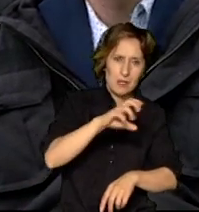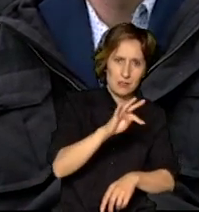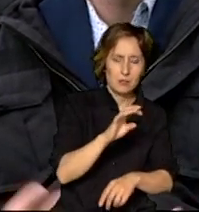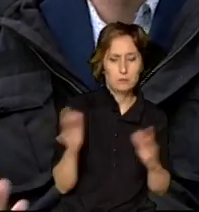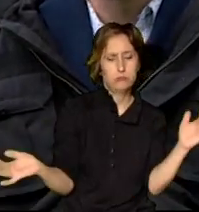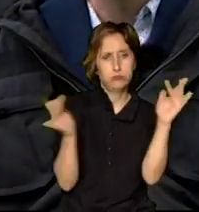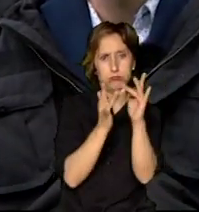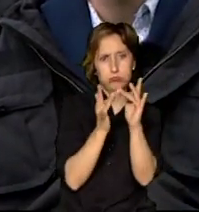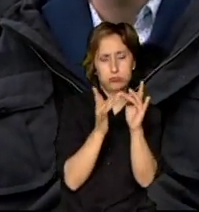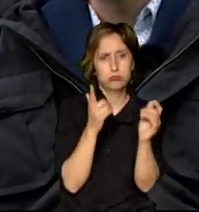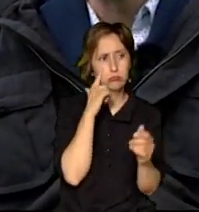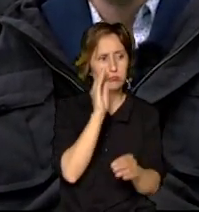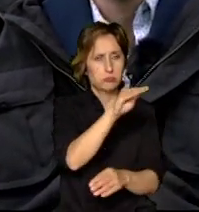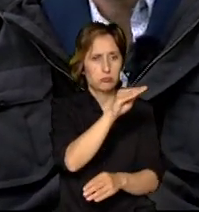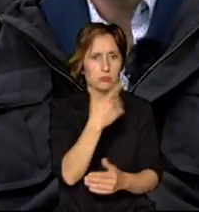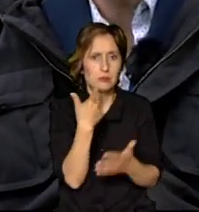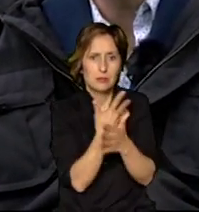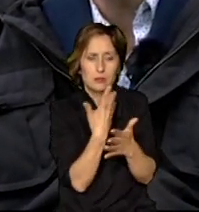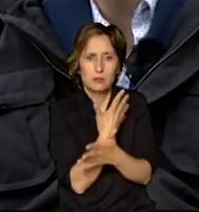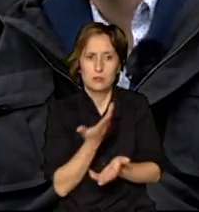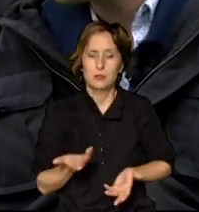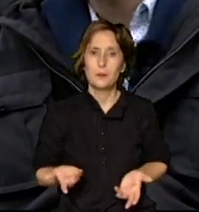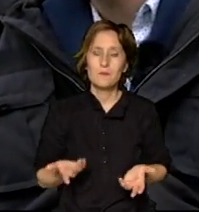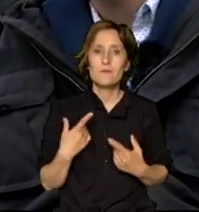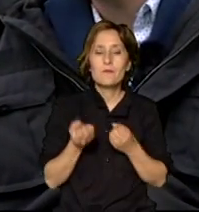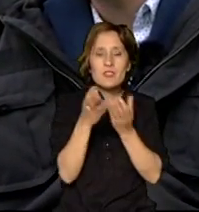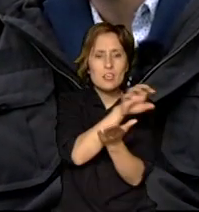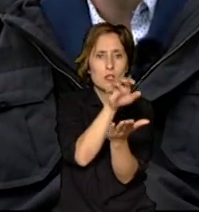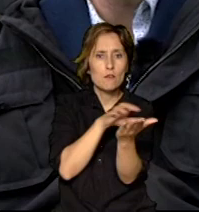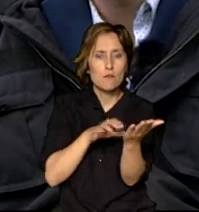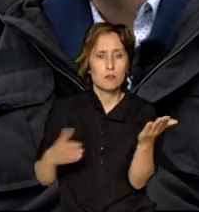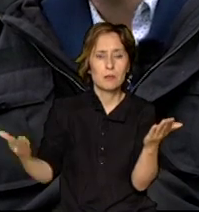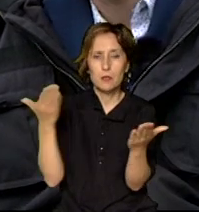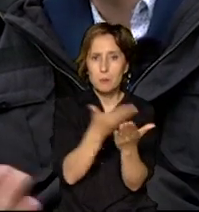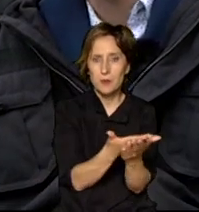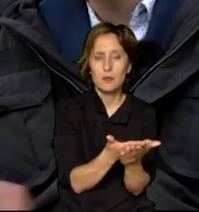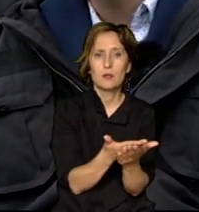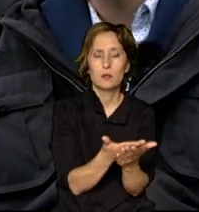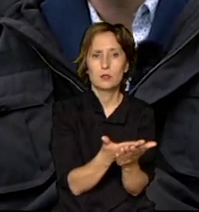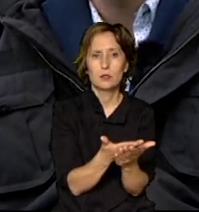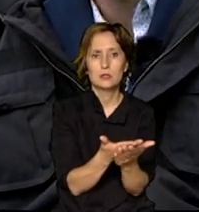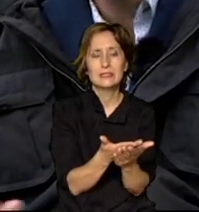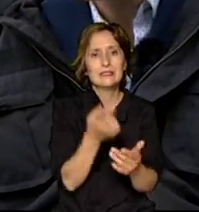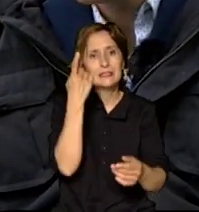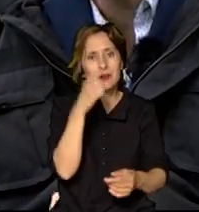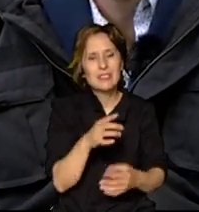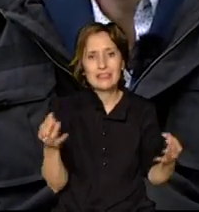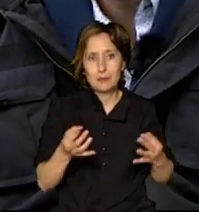pedido explicaciones o ha pedido informes, ¿no? para determinar exactamente qué